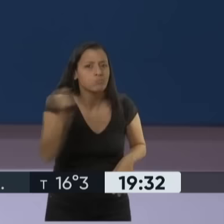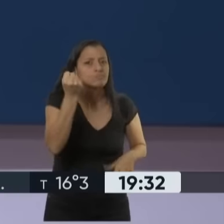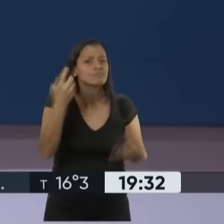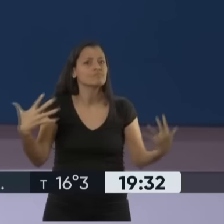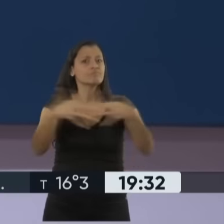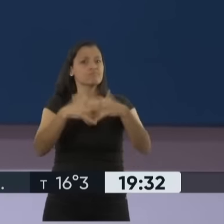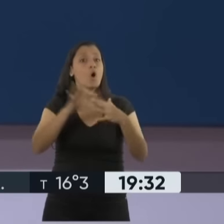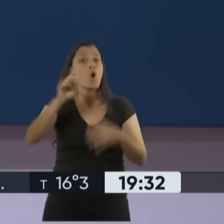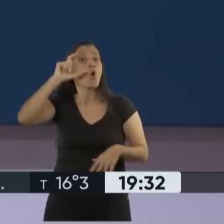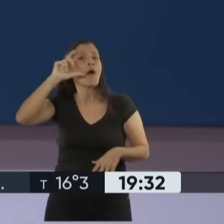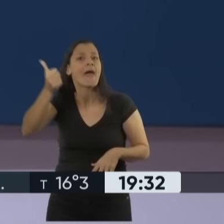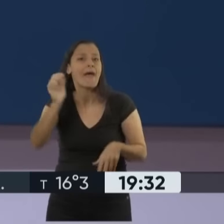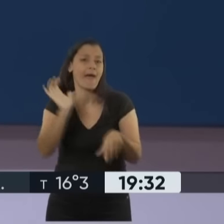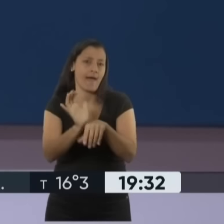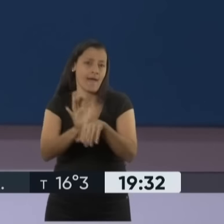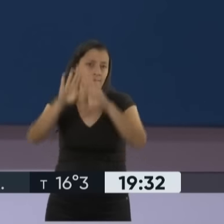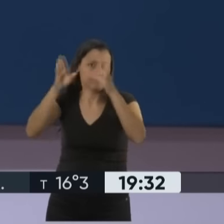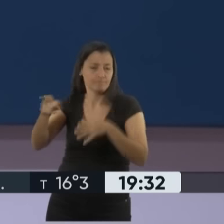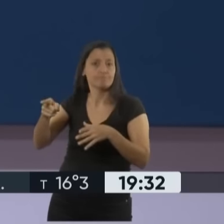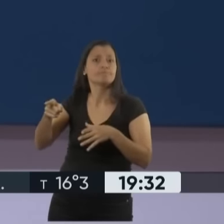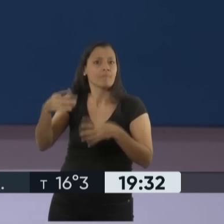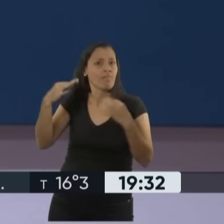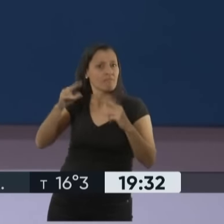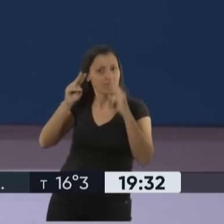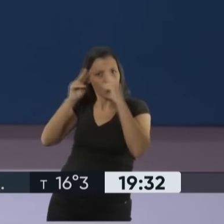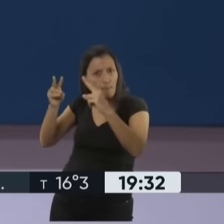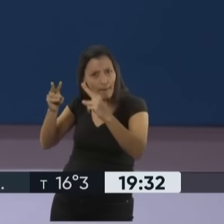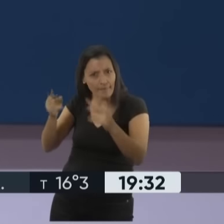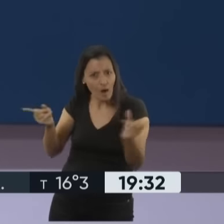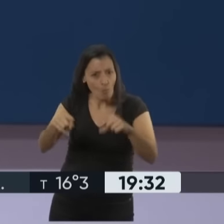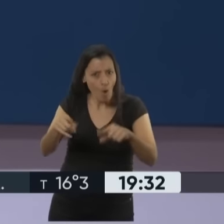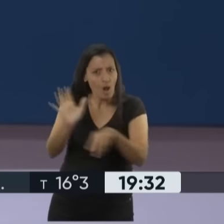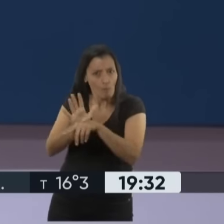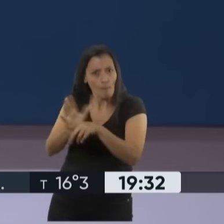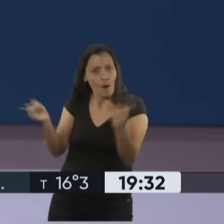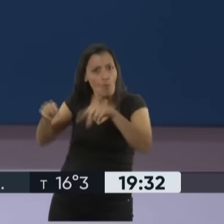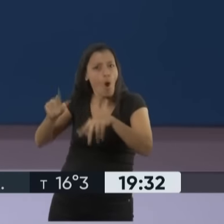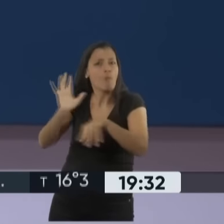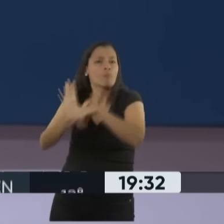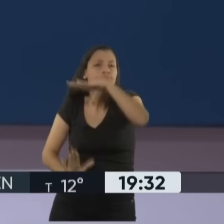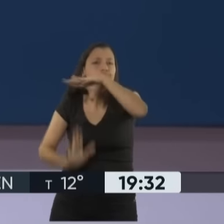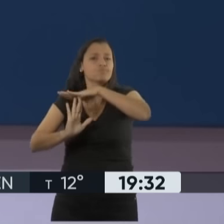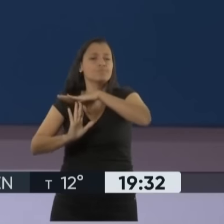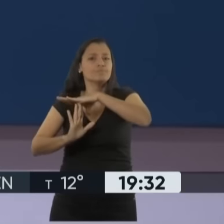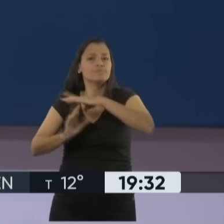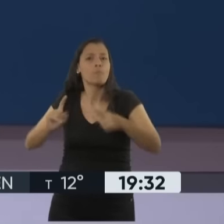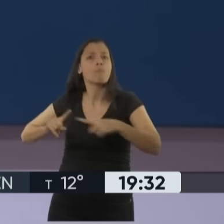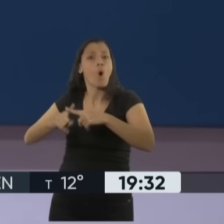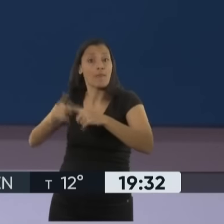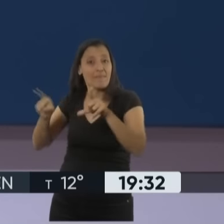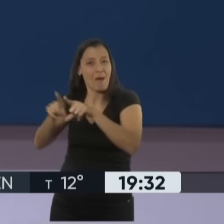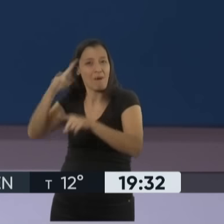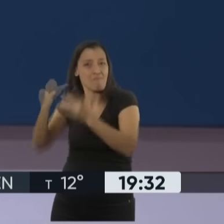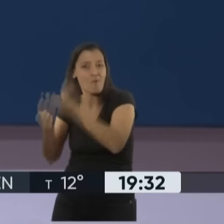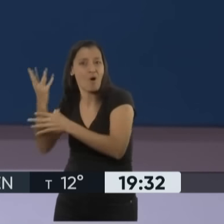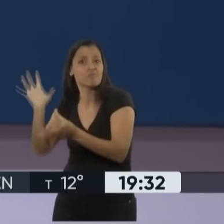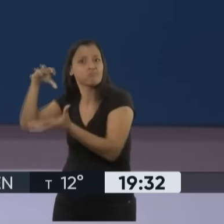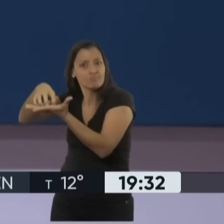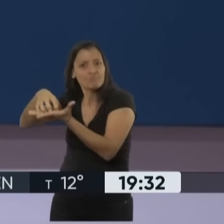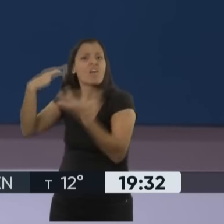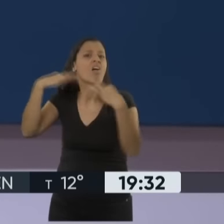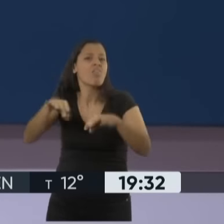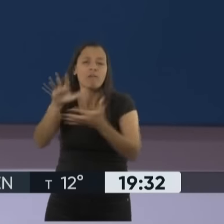huella si quieres ser respetada y volver a ser la plataforma política regional para la cual fue creada debe